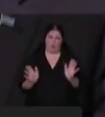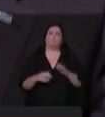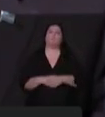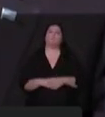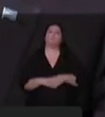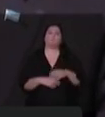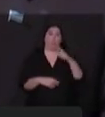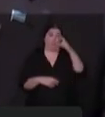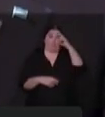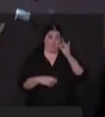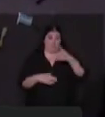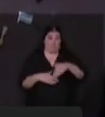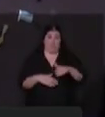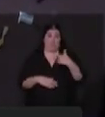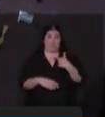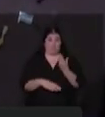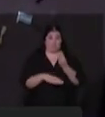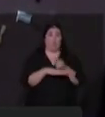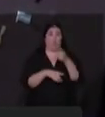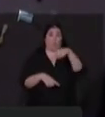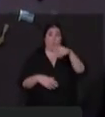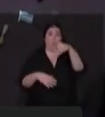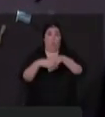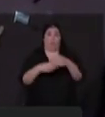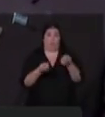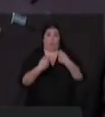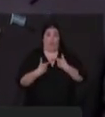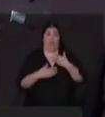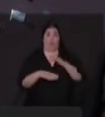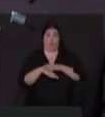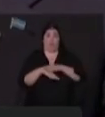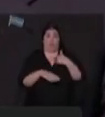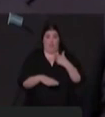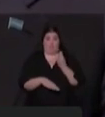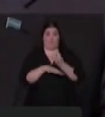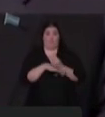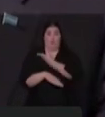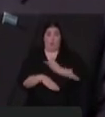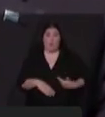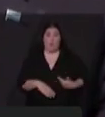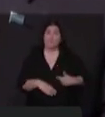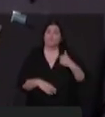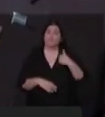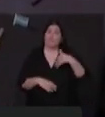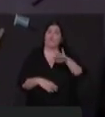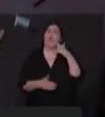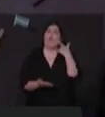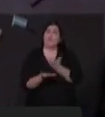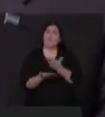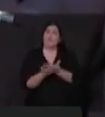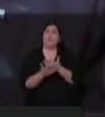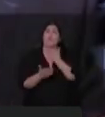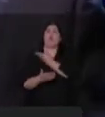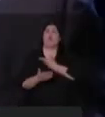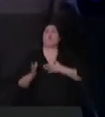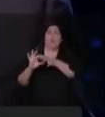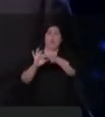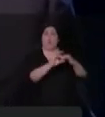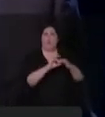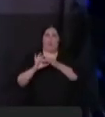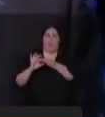es decir como una persona sí Entonces los discursos como los de mi ley no tendrían lugar no no tendrían